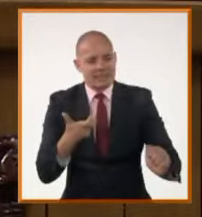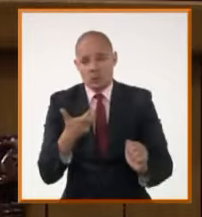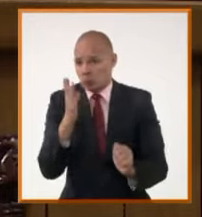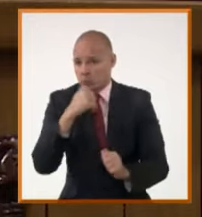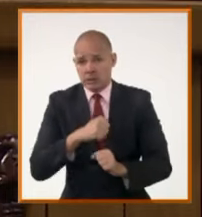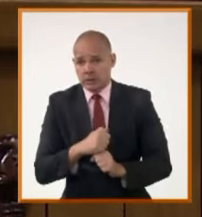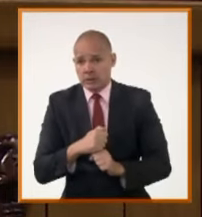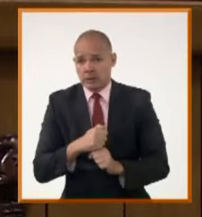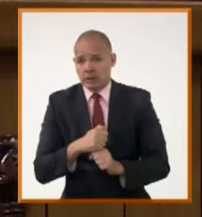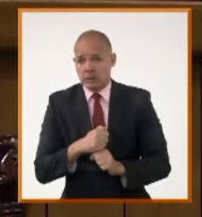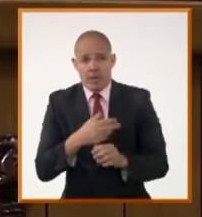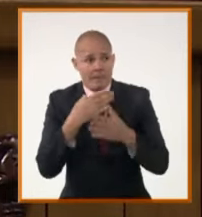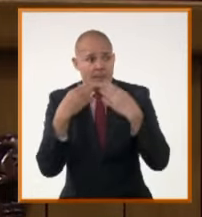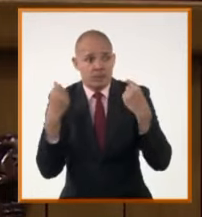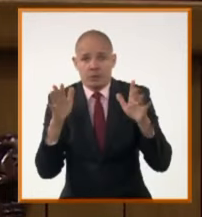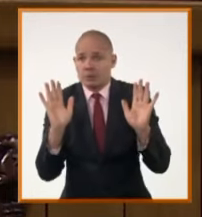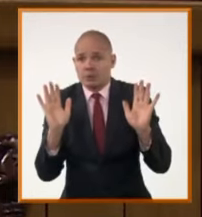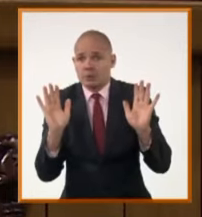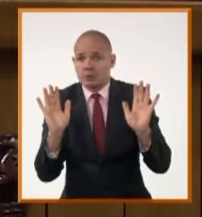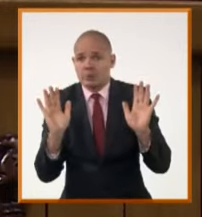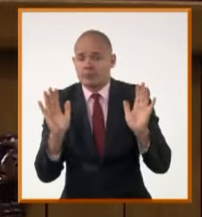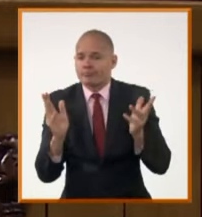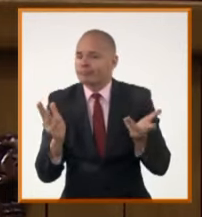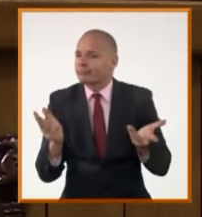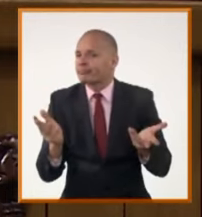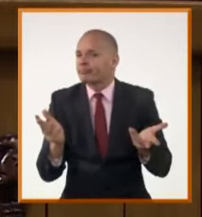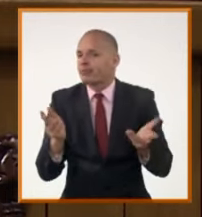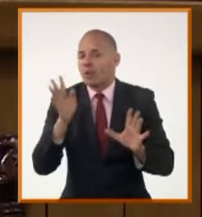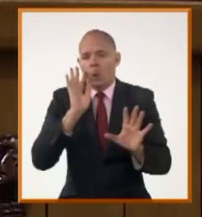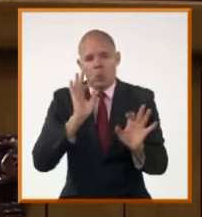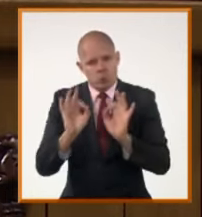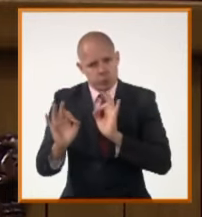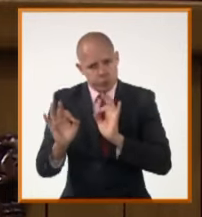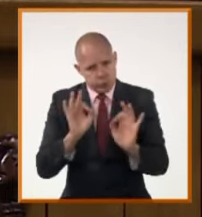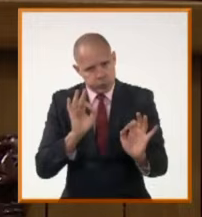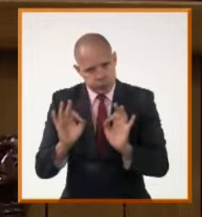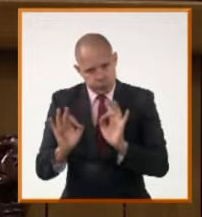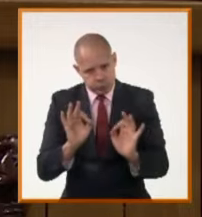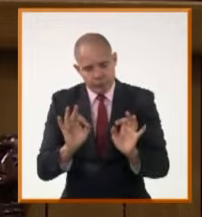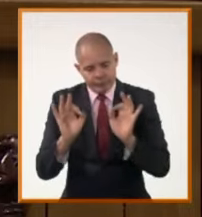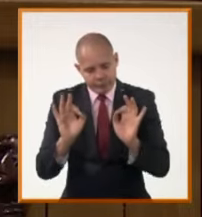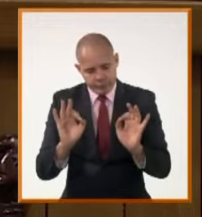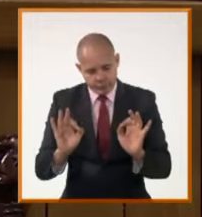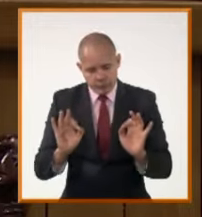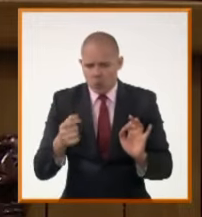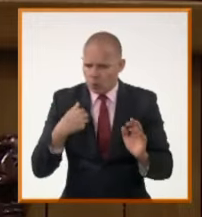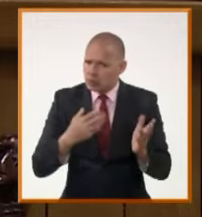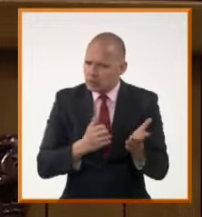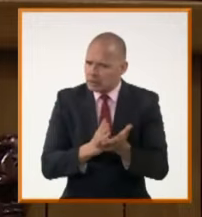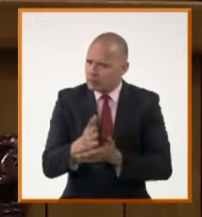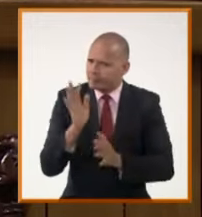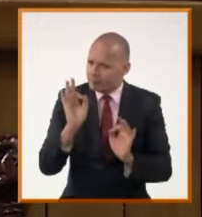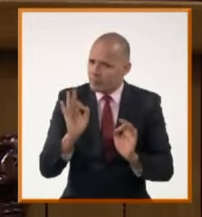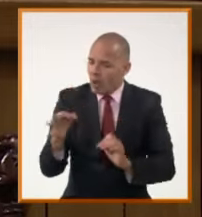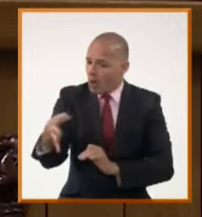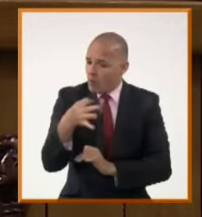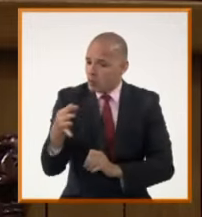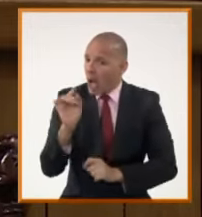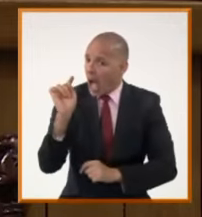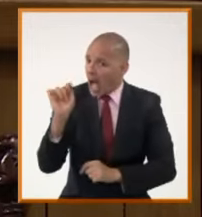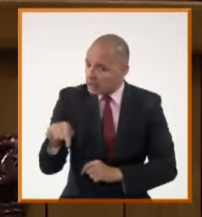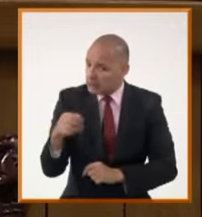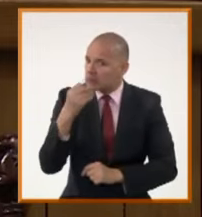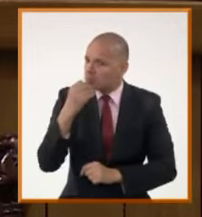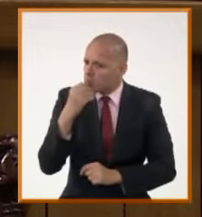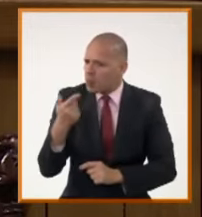muchos inventos en este sentido. Nosotros seguimos defendiendo el concepto del proyecto de desarrollo local. Incluso puede ser con MIPYME,